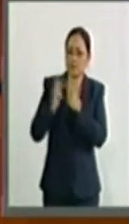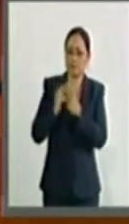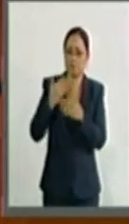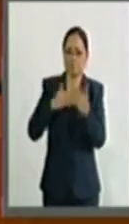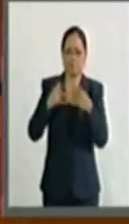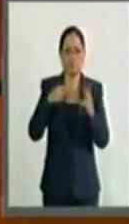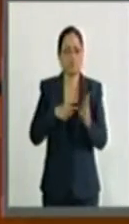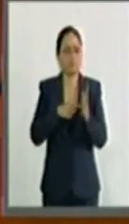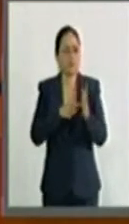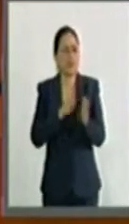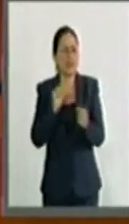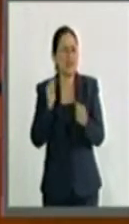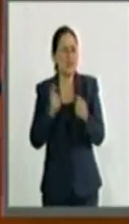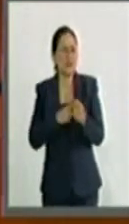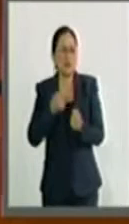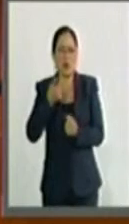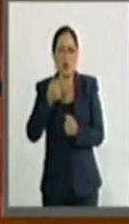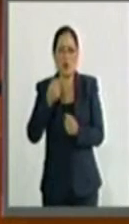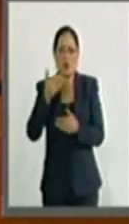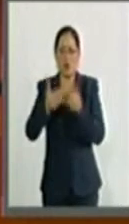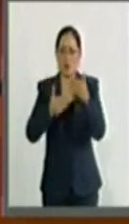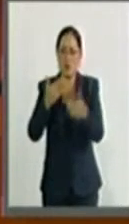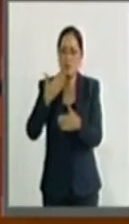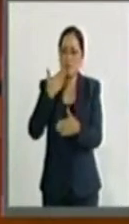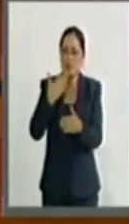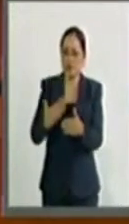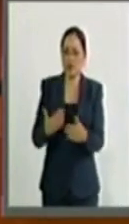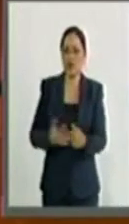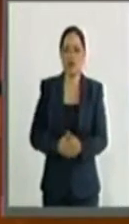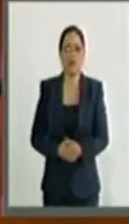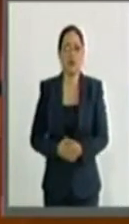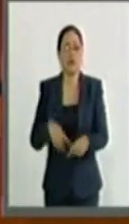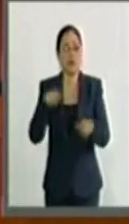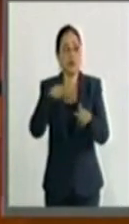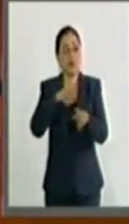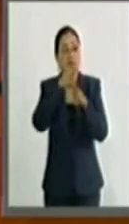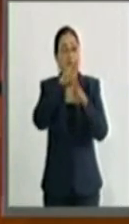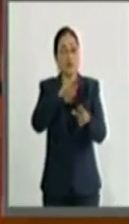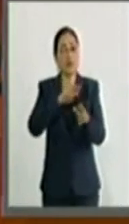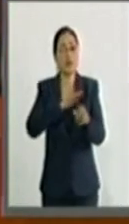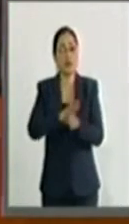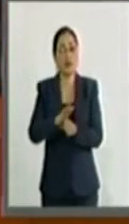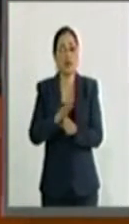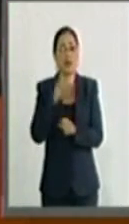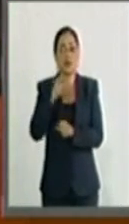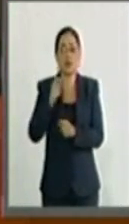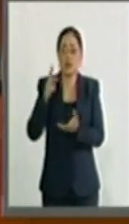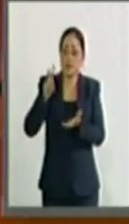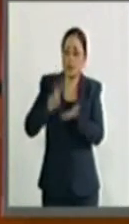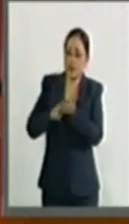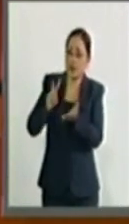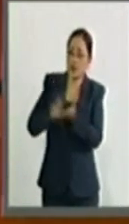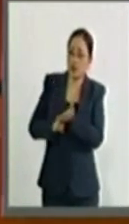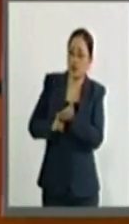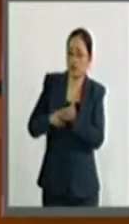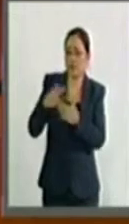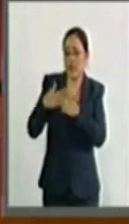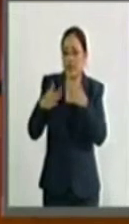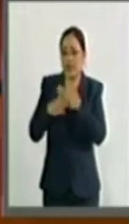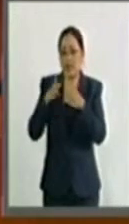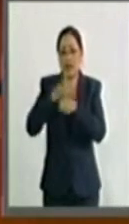son poco favorables. Esto como resultado de la fluctuación de los precios de las materias